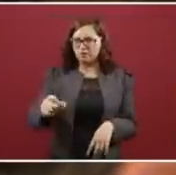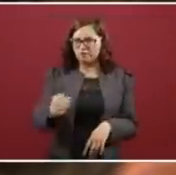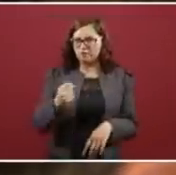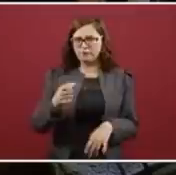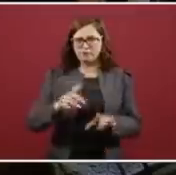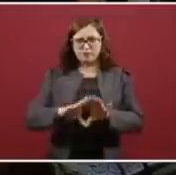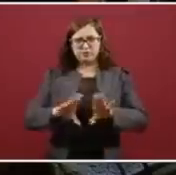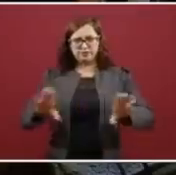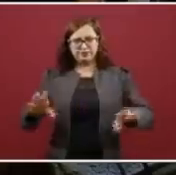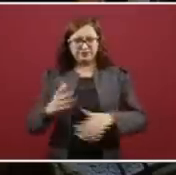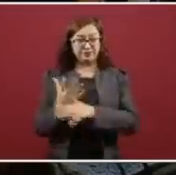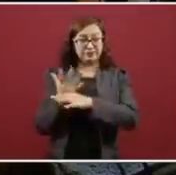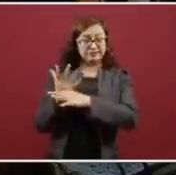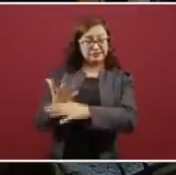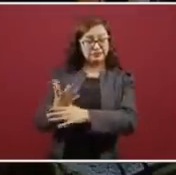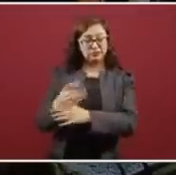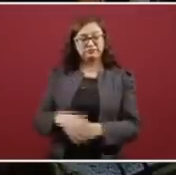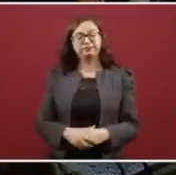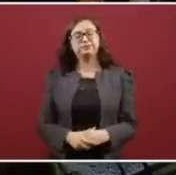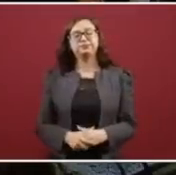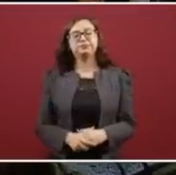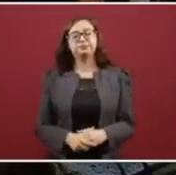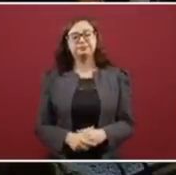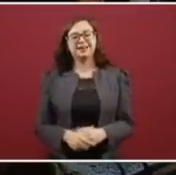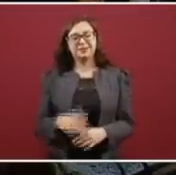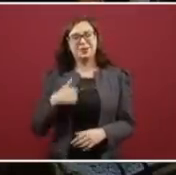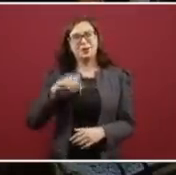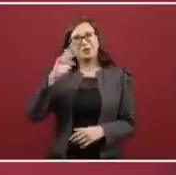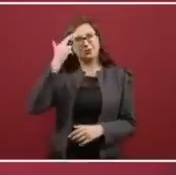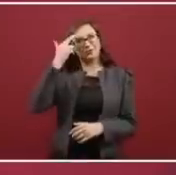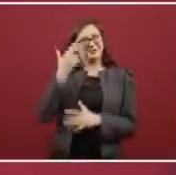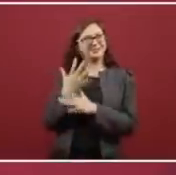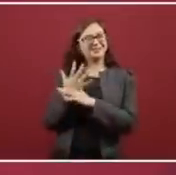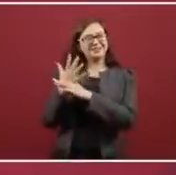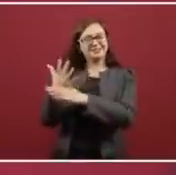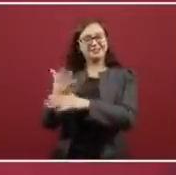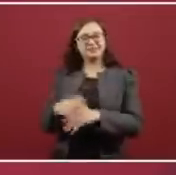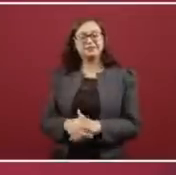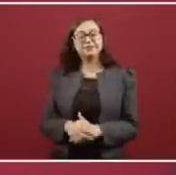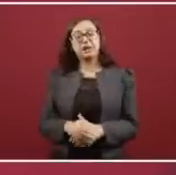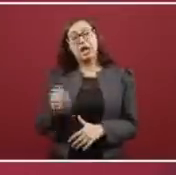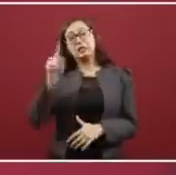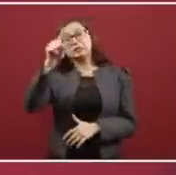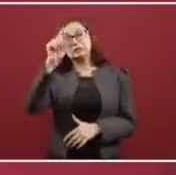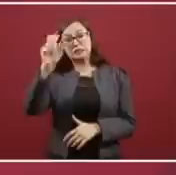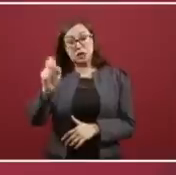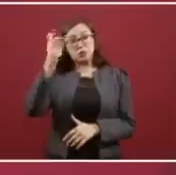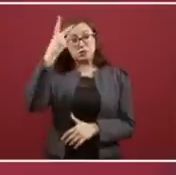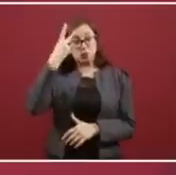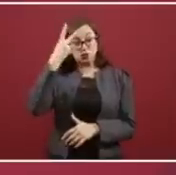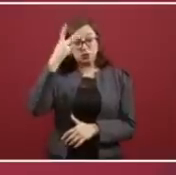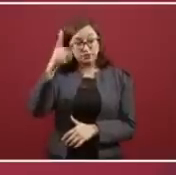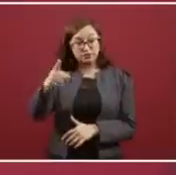decía en san luís fotos y me acuerdo hay dos periódicos